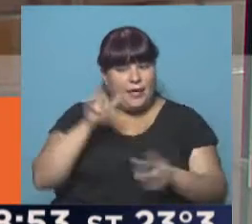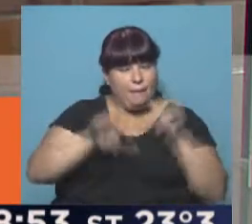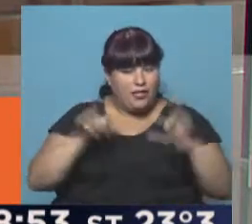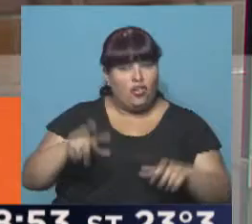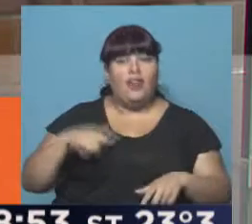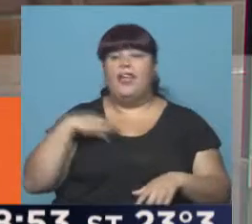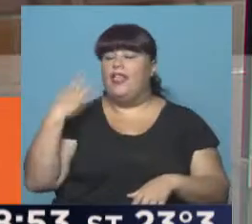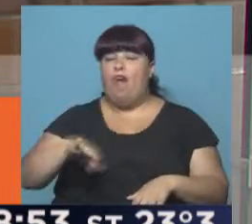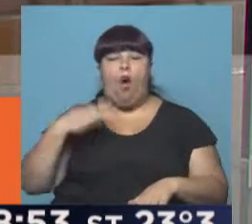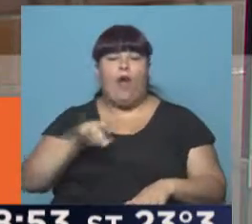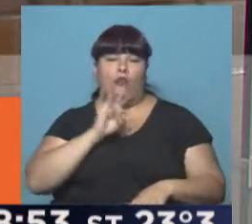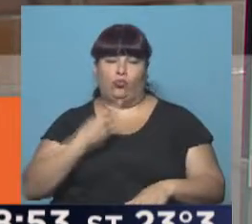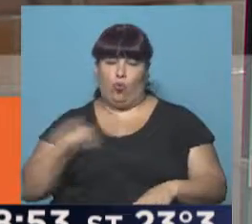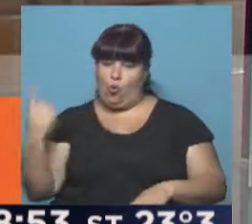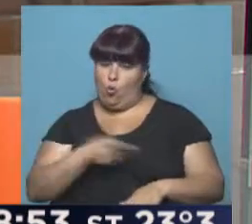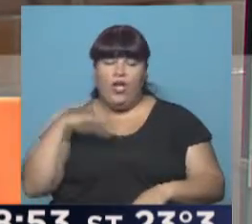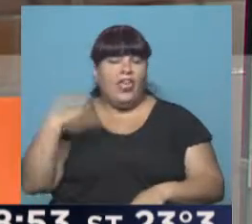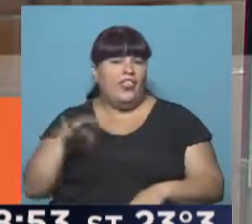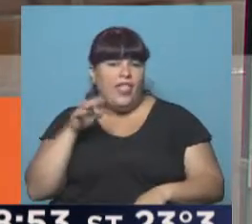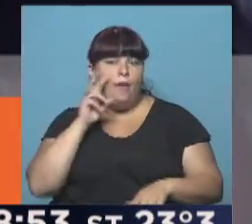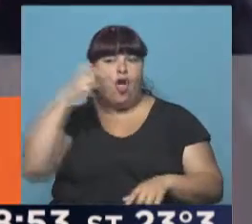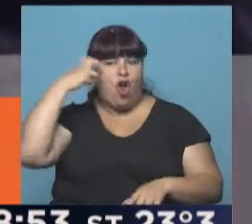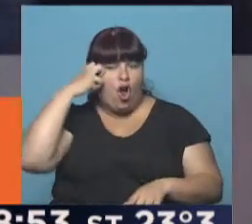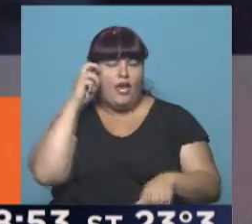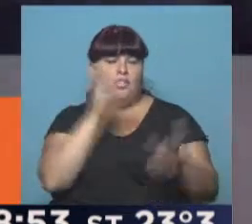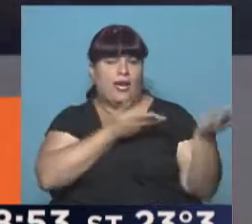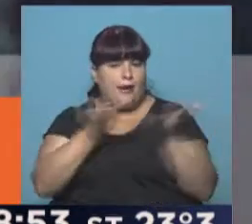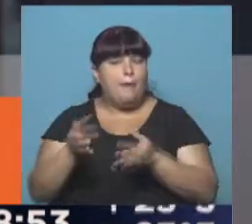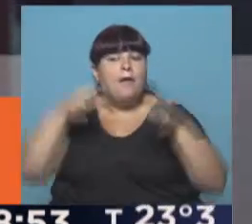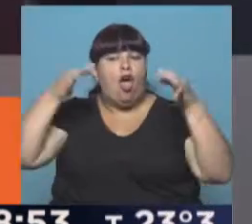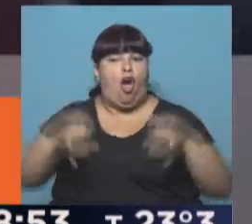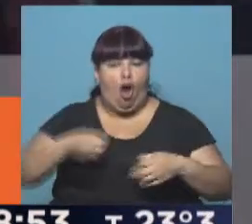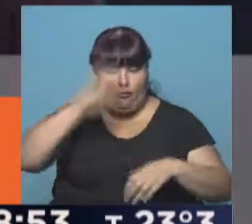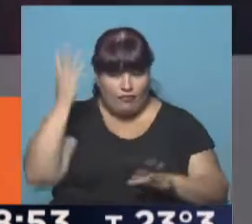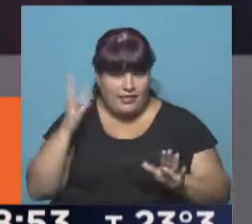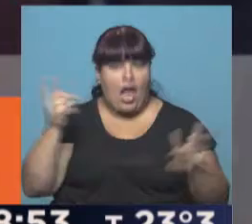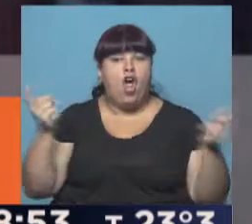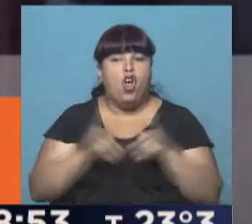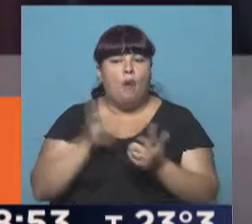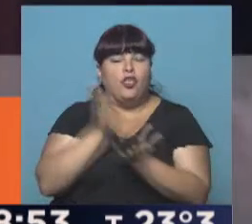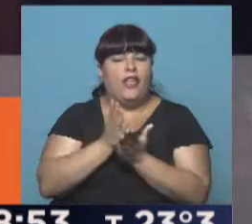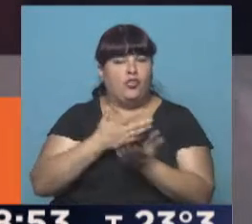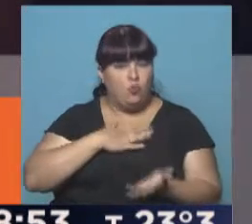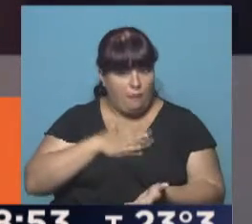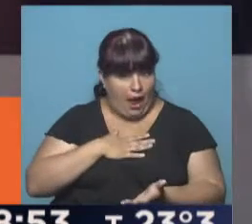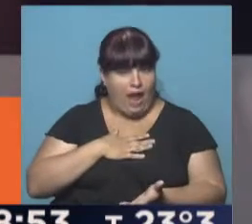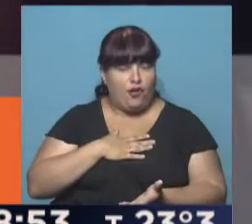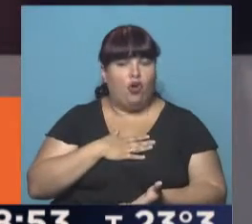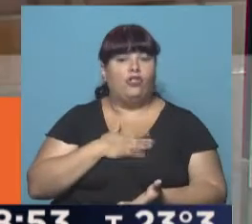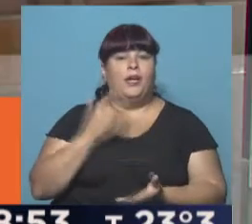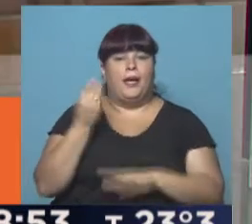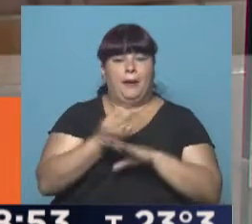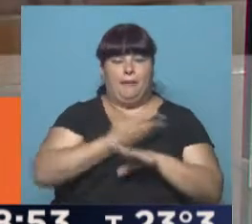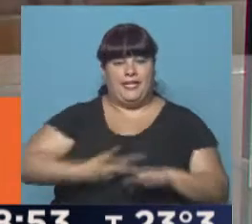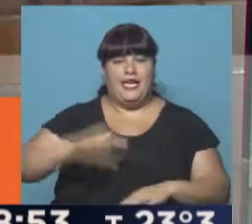personas teníamos la obligación de que el congreso lo reciba pero formalmente que los reciba la comisión de derechos humanos que preside